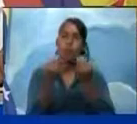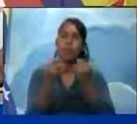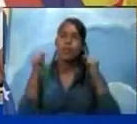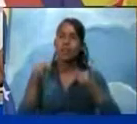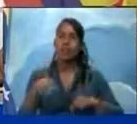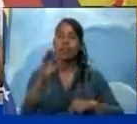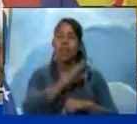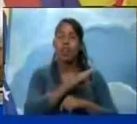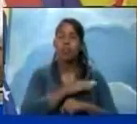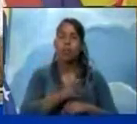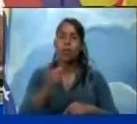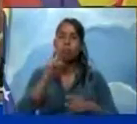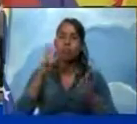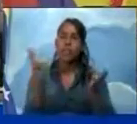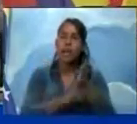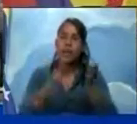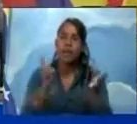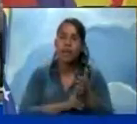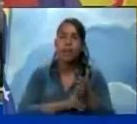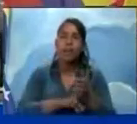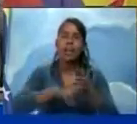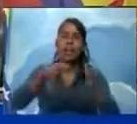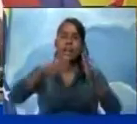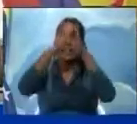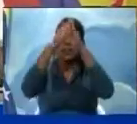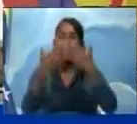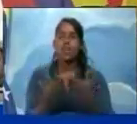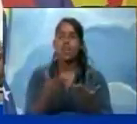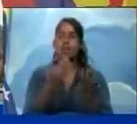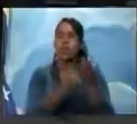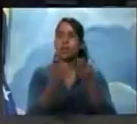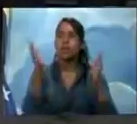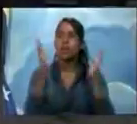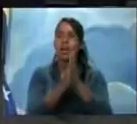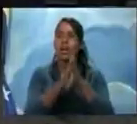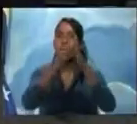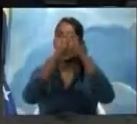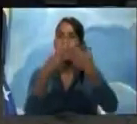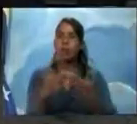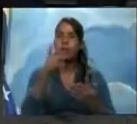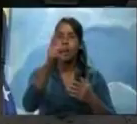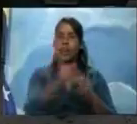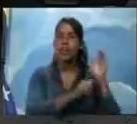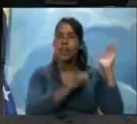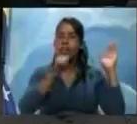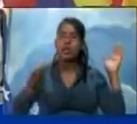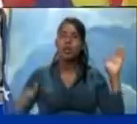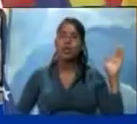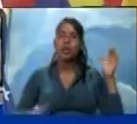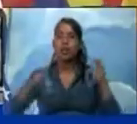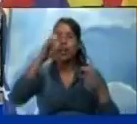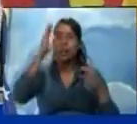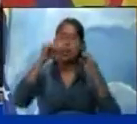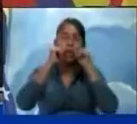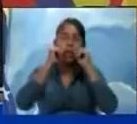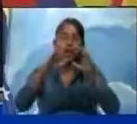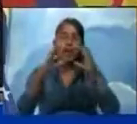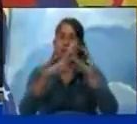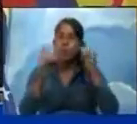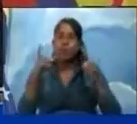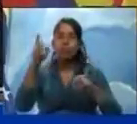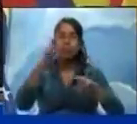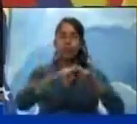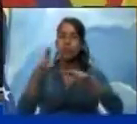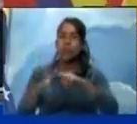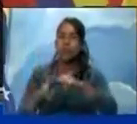han tomado en serio este libro sagrado, la palabra del Creador. Que Amén. Dios te bendiga, cielito